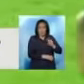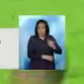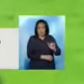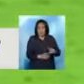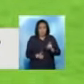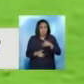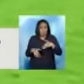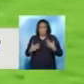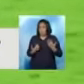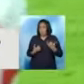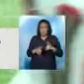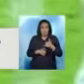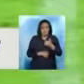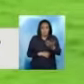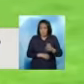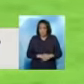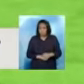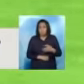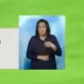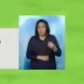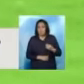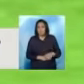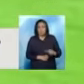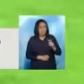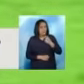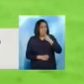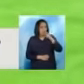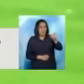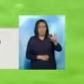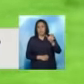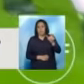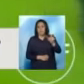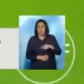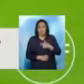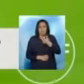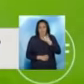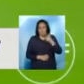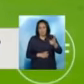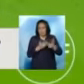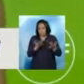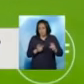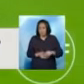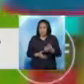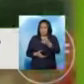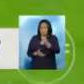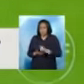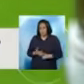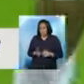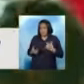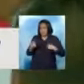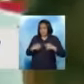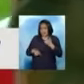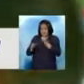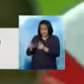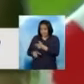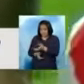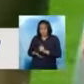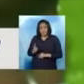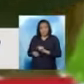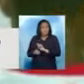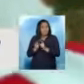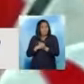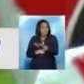quien no podrá jugar ante los charrúas por acumulación de tarjetas amarillas. El ingreso del defensa aliancista sería la única